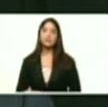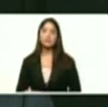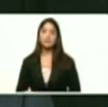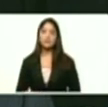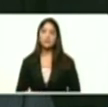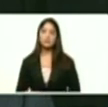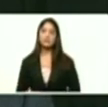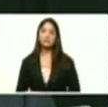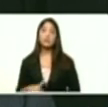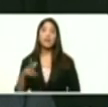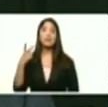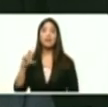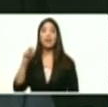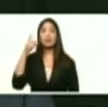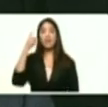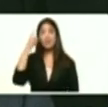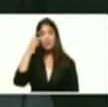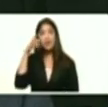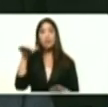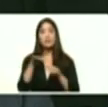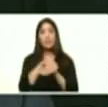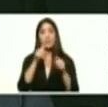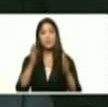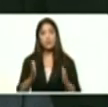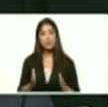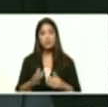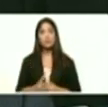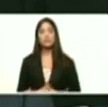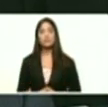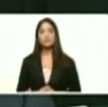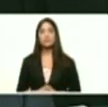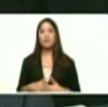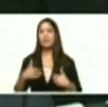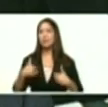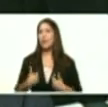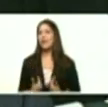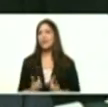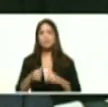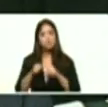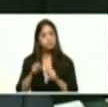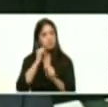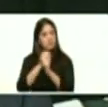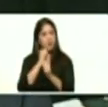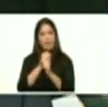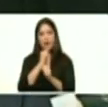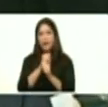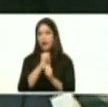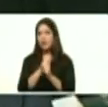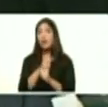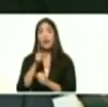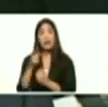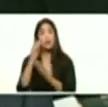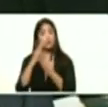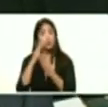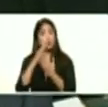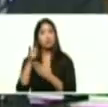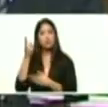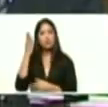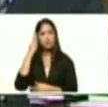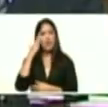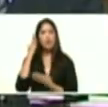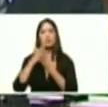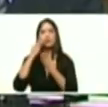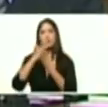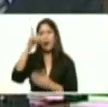en los 30 días que tiene el ministro. No ha descansado un segundo, él es estudioso, ustedes saben, él estudió en